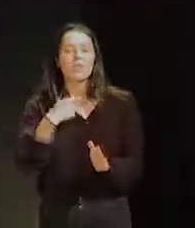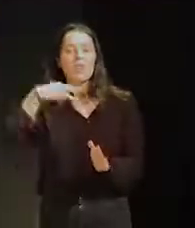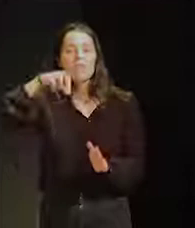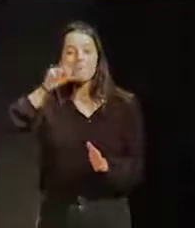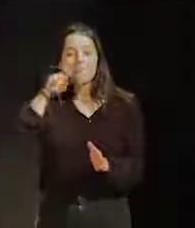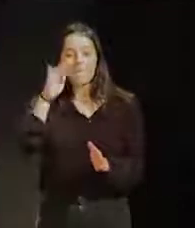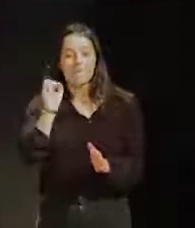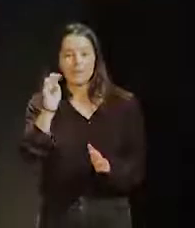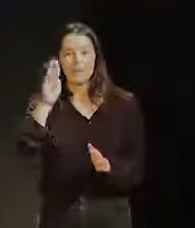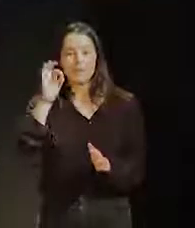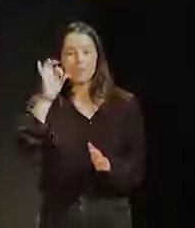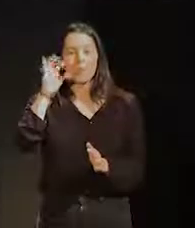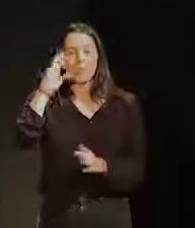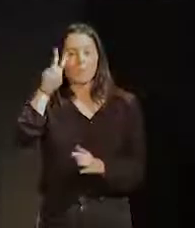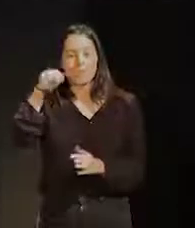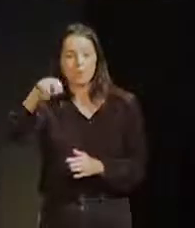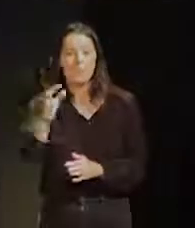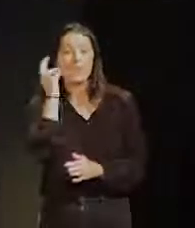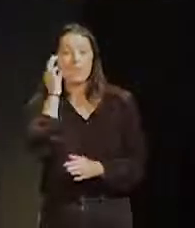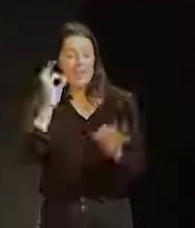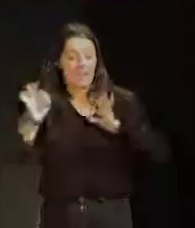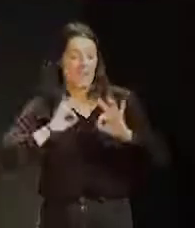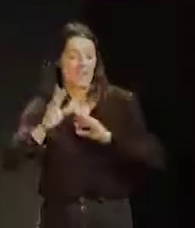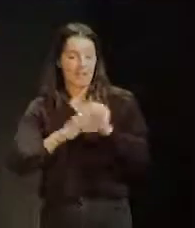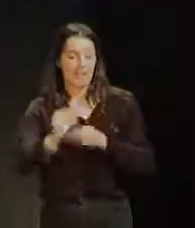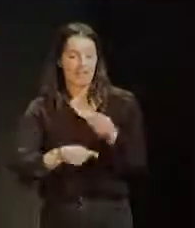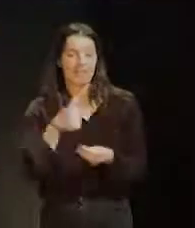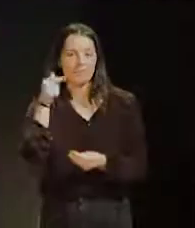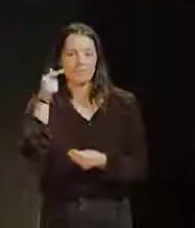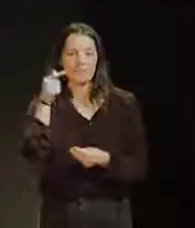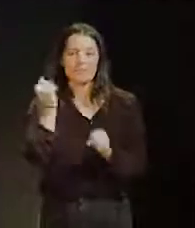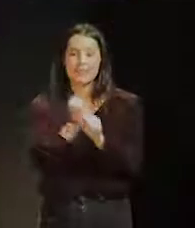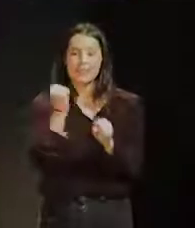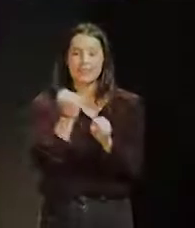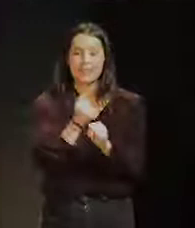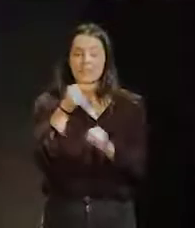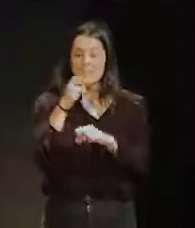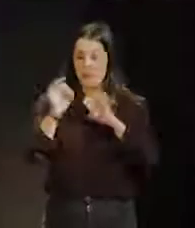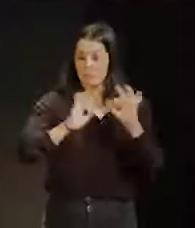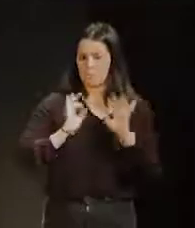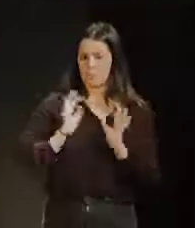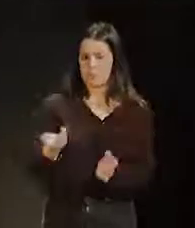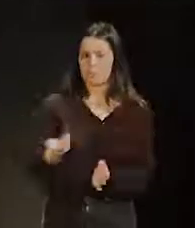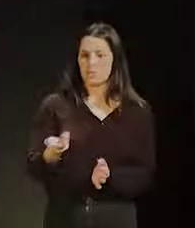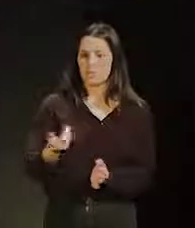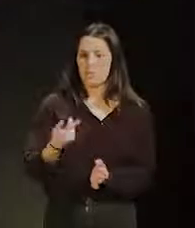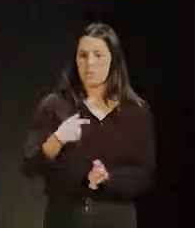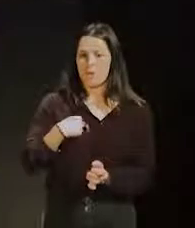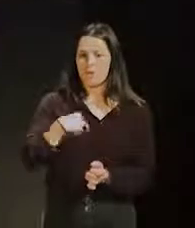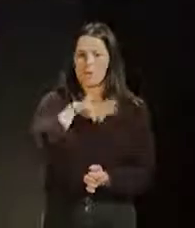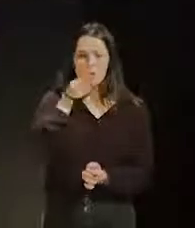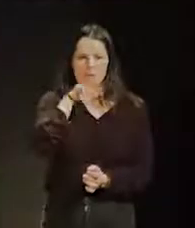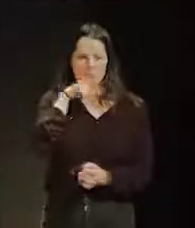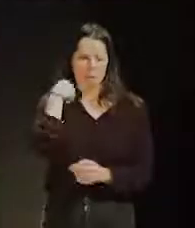Cuscuna, que es una actriz de teatro. Ella trabaja en un teatro que tiene muchísima palabra. Y